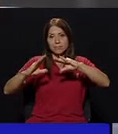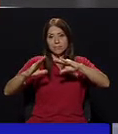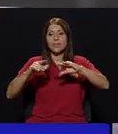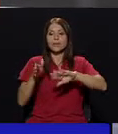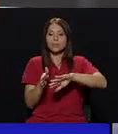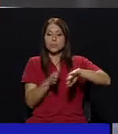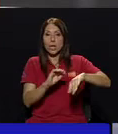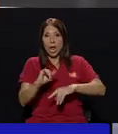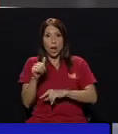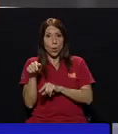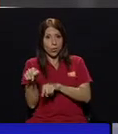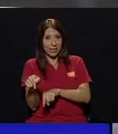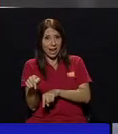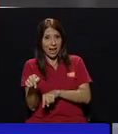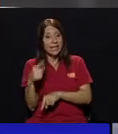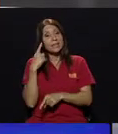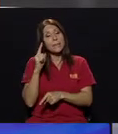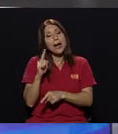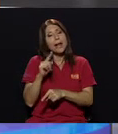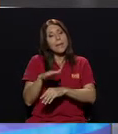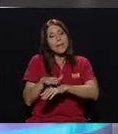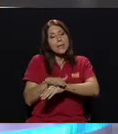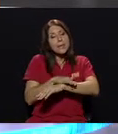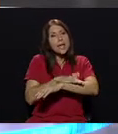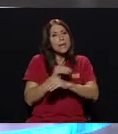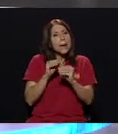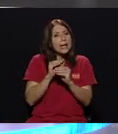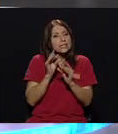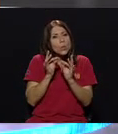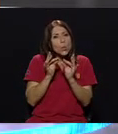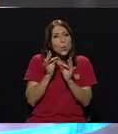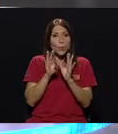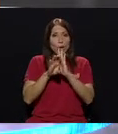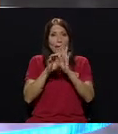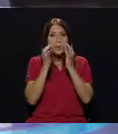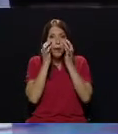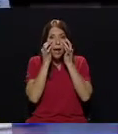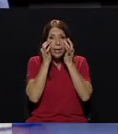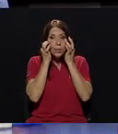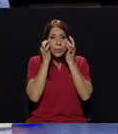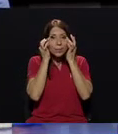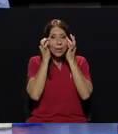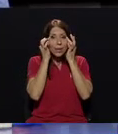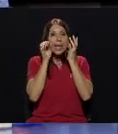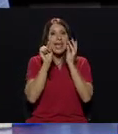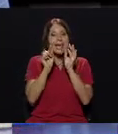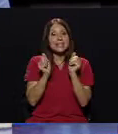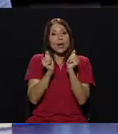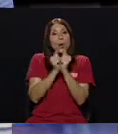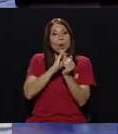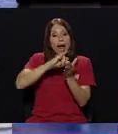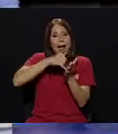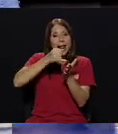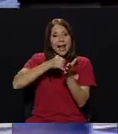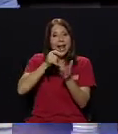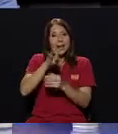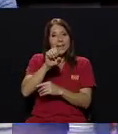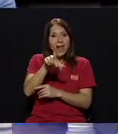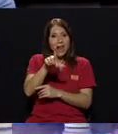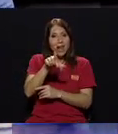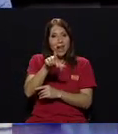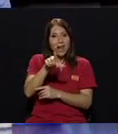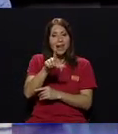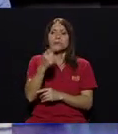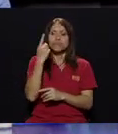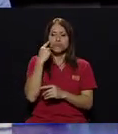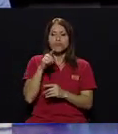que es esta misma, digamos, pero para ciertas partes de la piel delicada, digamos, alrededor de los ojos, por ejemplo, que es enriquecida con jalea real. Y luego este otro que es